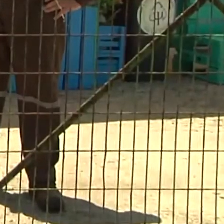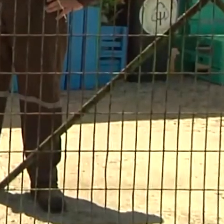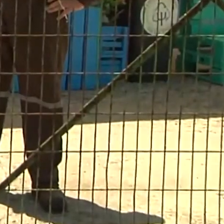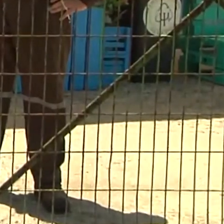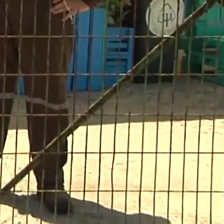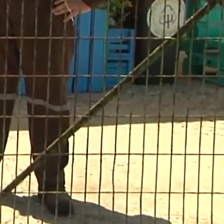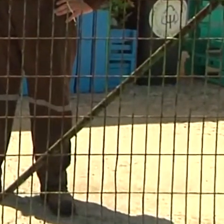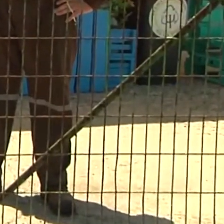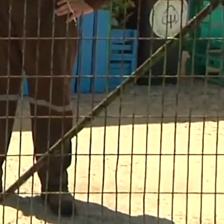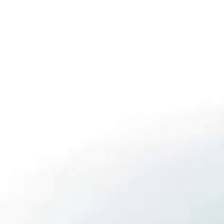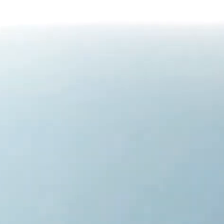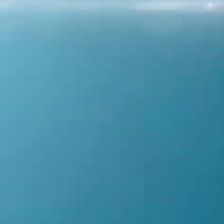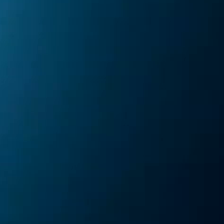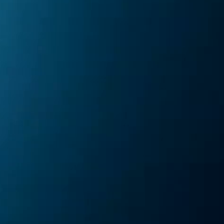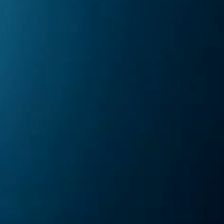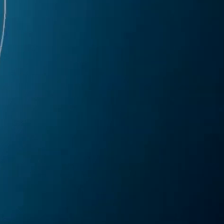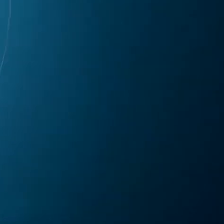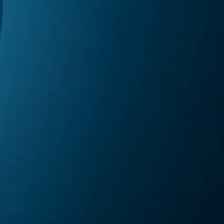Gracias.